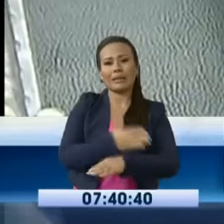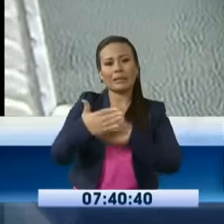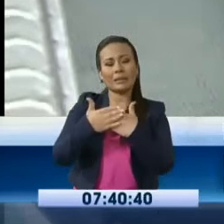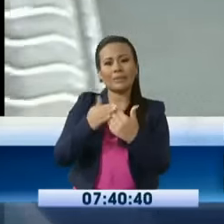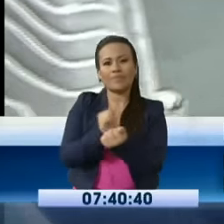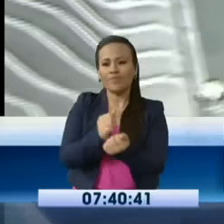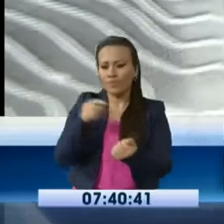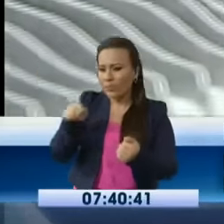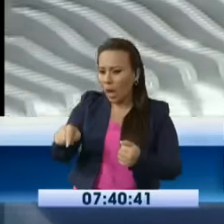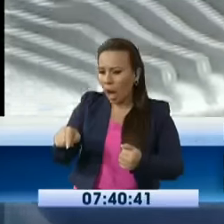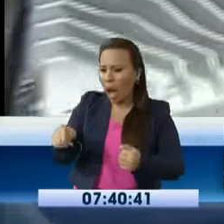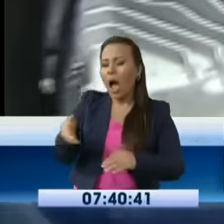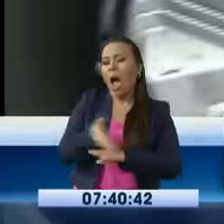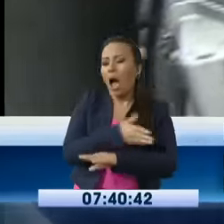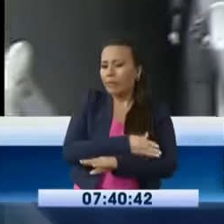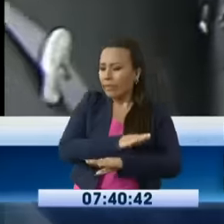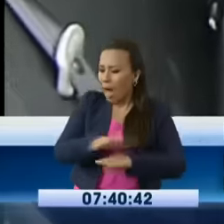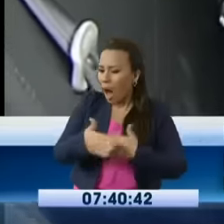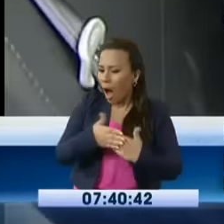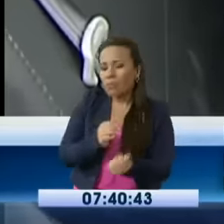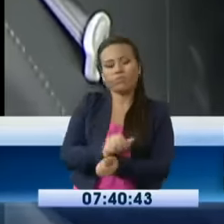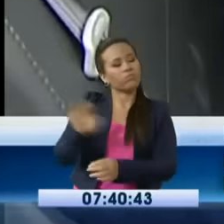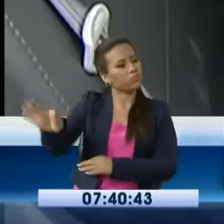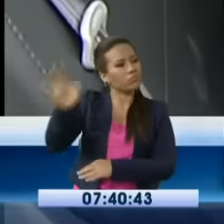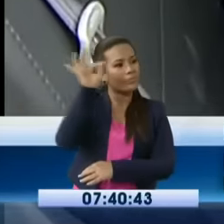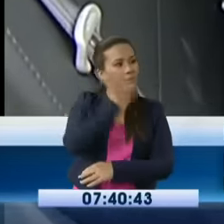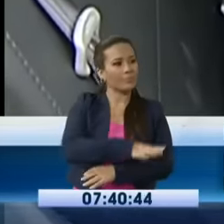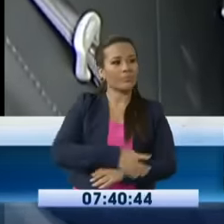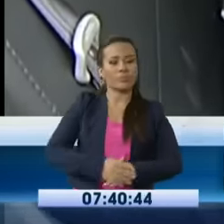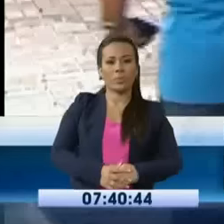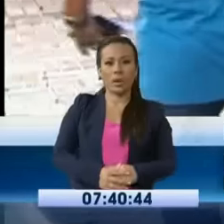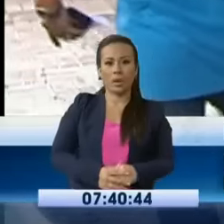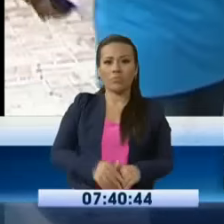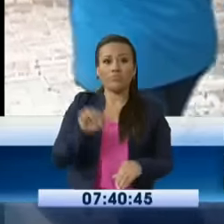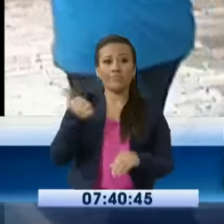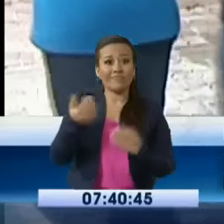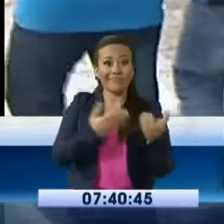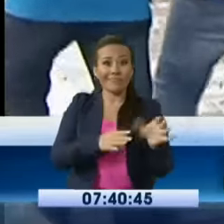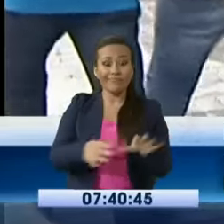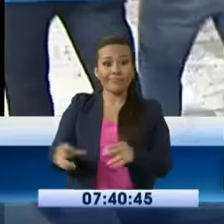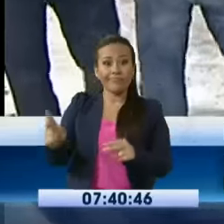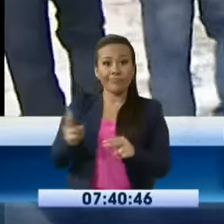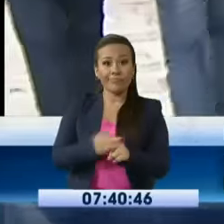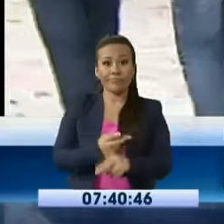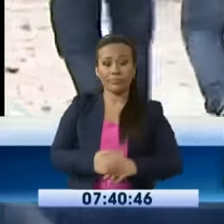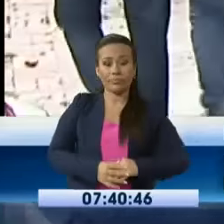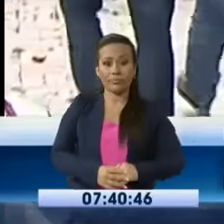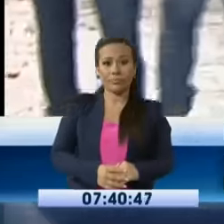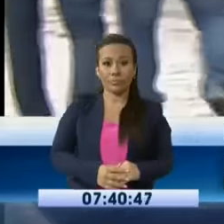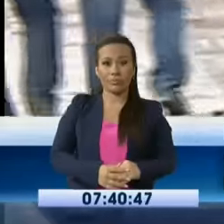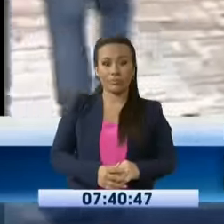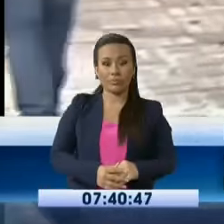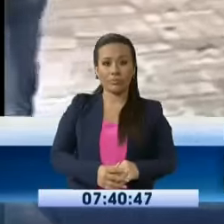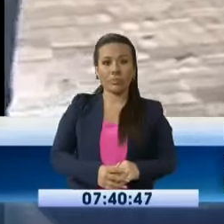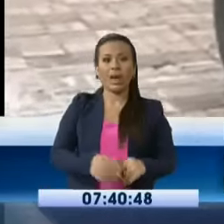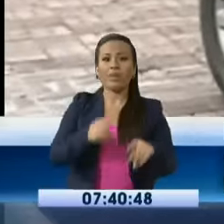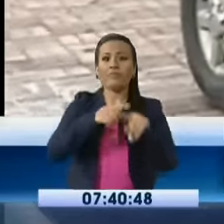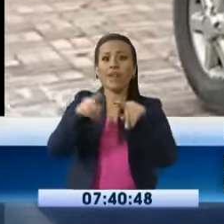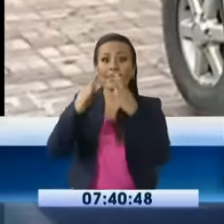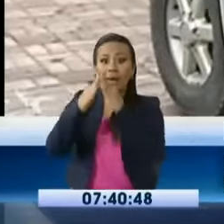empresa indica que tiene algunos indicios de otras actividades ilícitas que han cometido en las